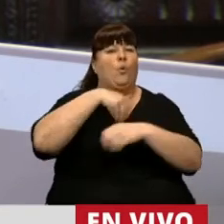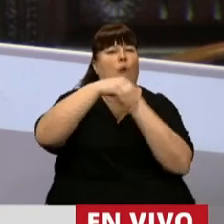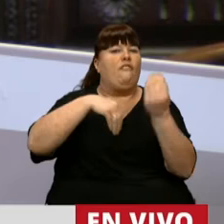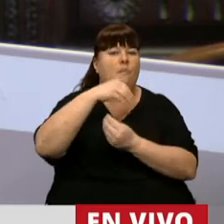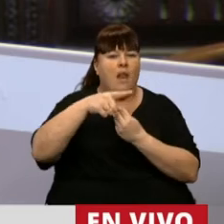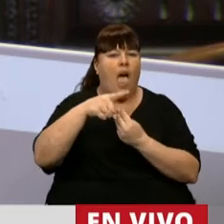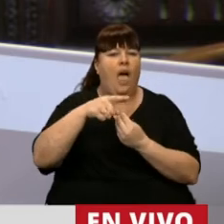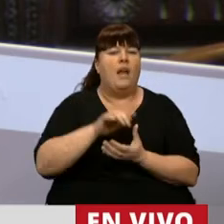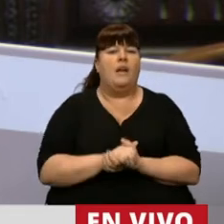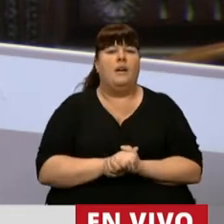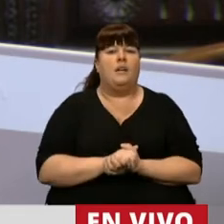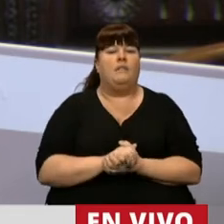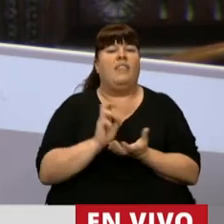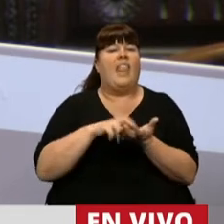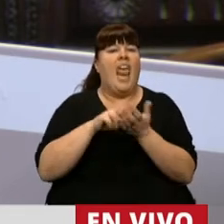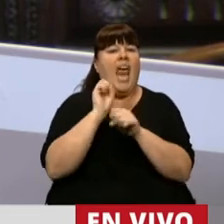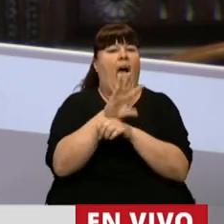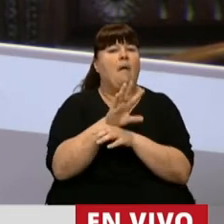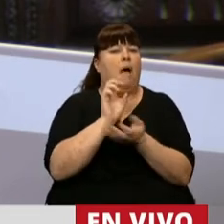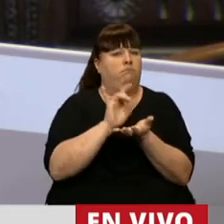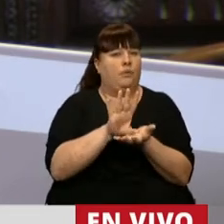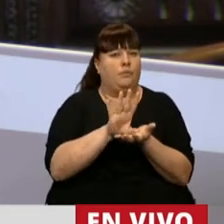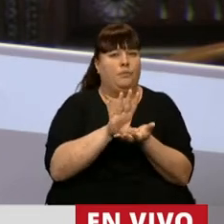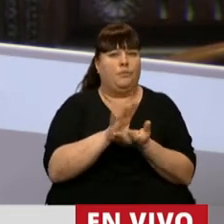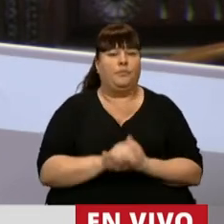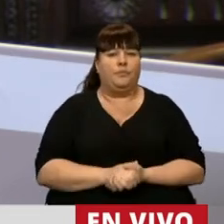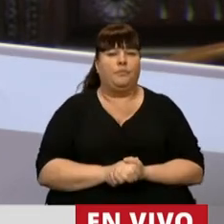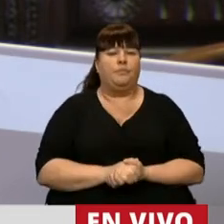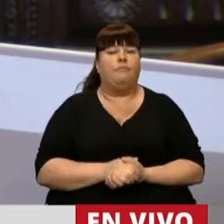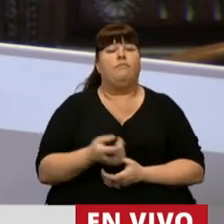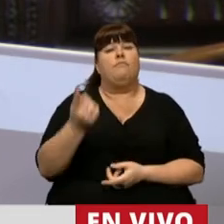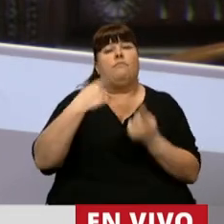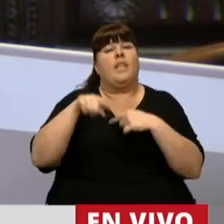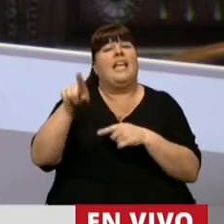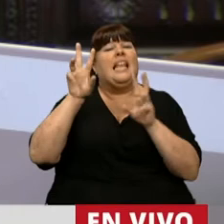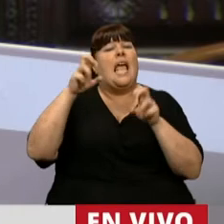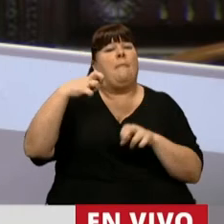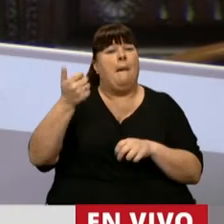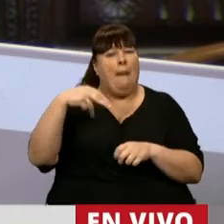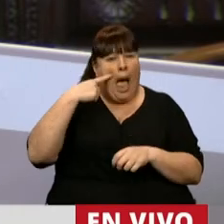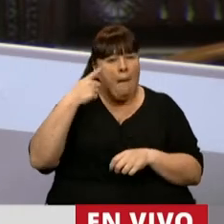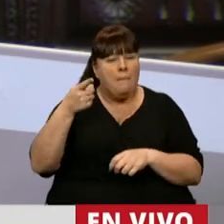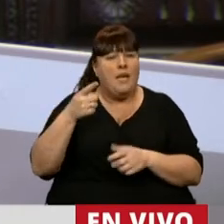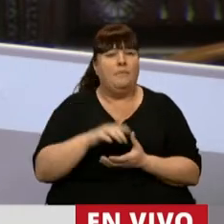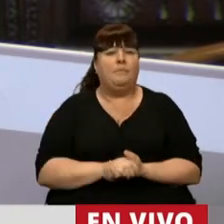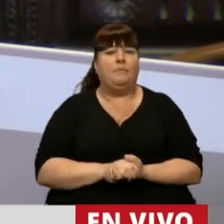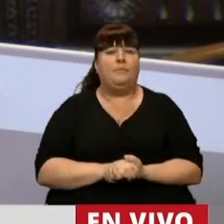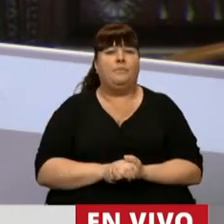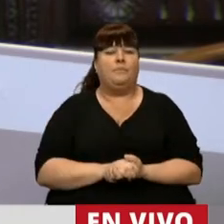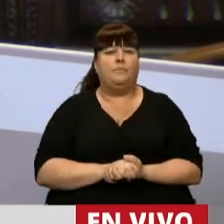Familiar, recibieron un telegrama de despido. En el caso particular del PAMI,